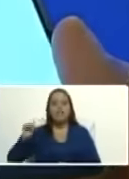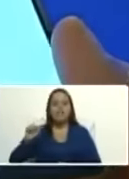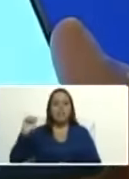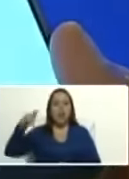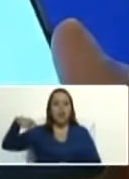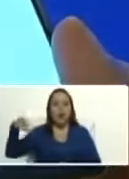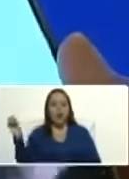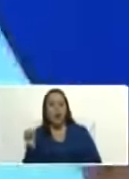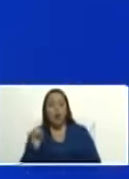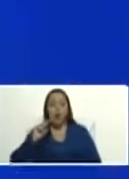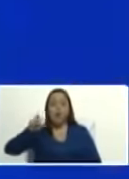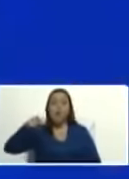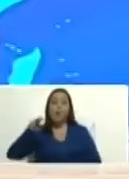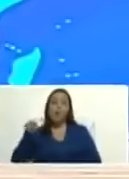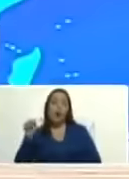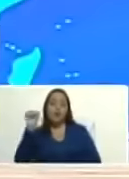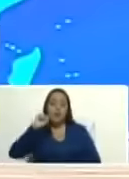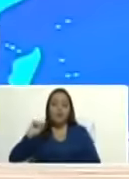Katia?